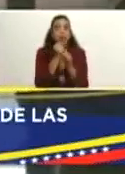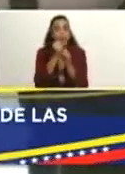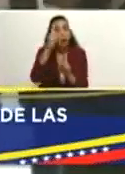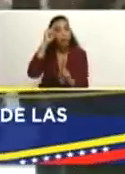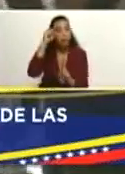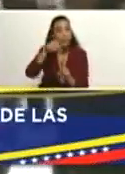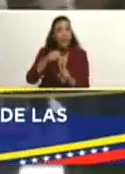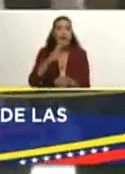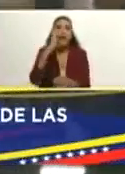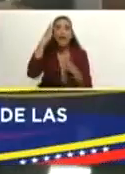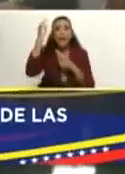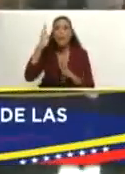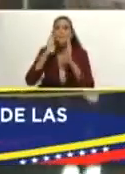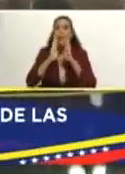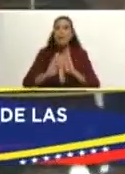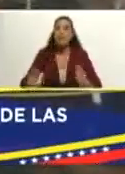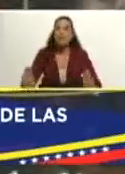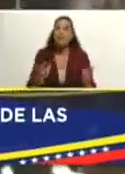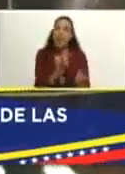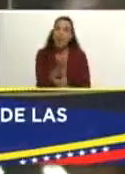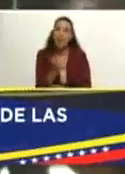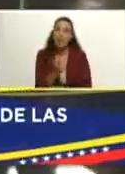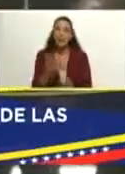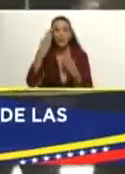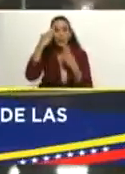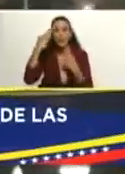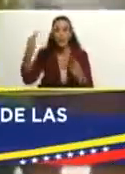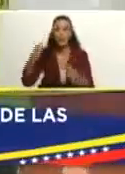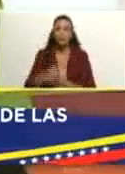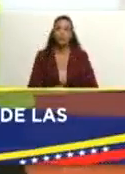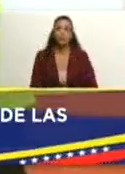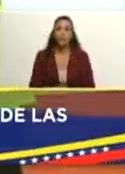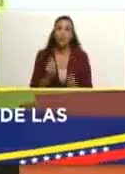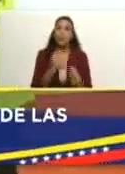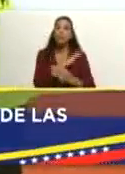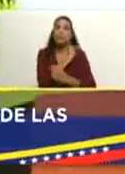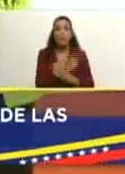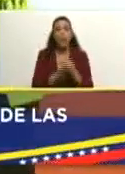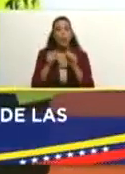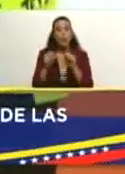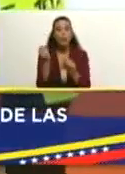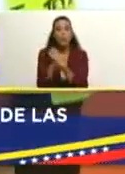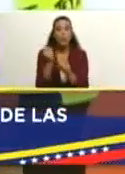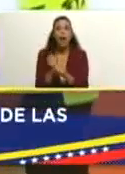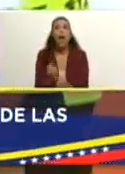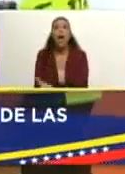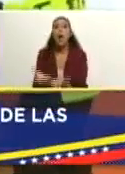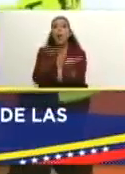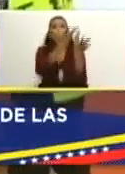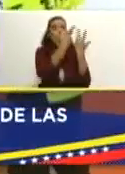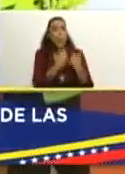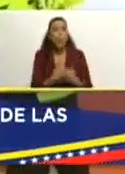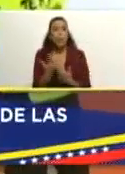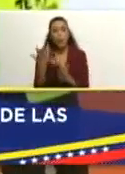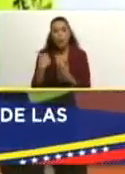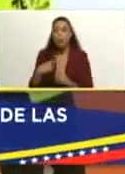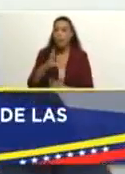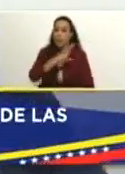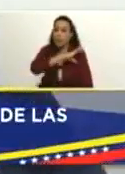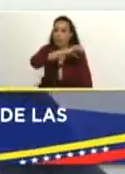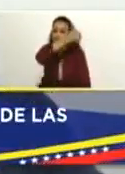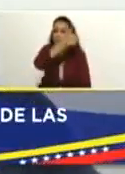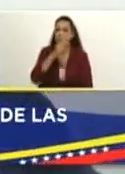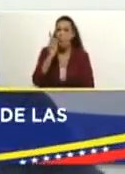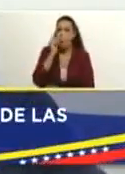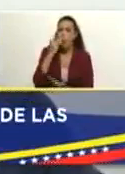Trabajar para el pueblo. Que Dios me la bendiga, pues. Ah. Mucha fuerza, pues. Continuamos, Edwin Simón. Seguimos aquí con